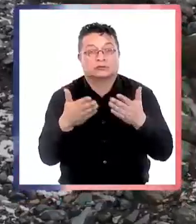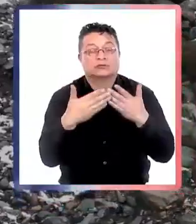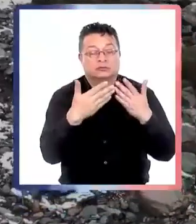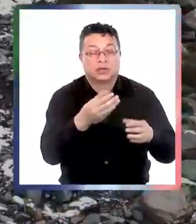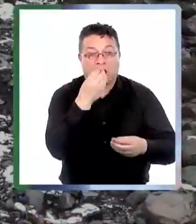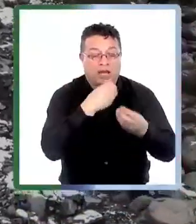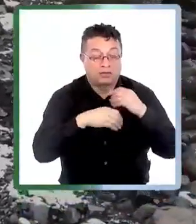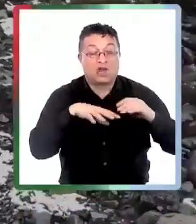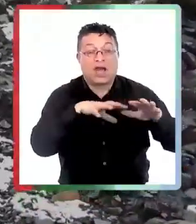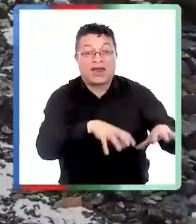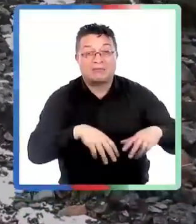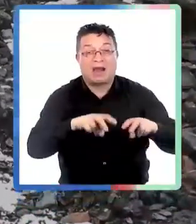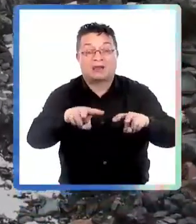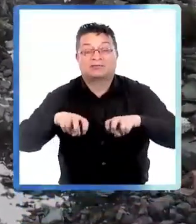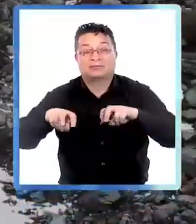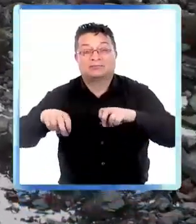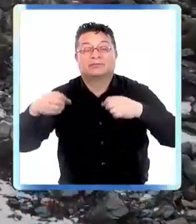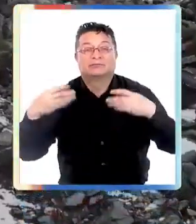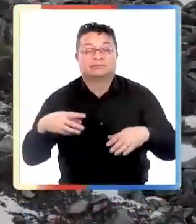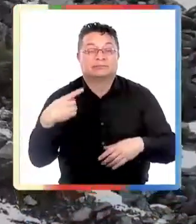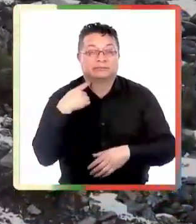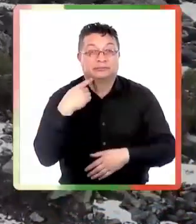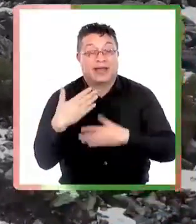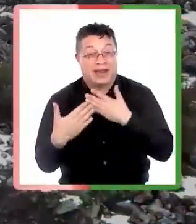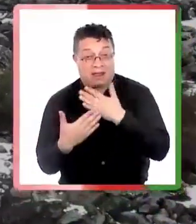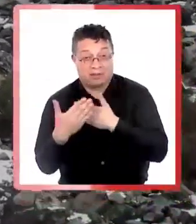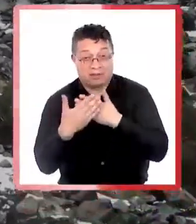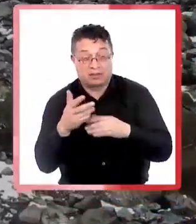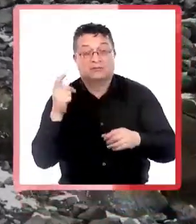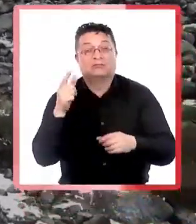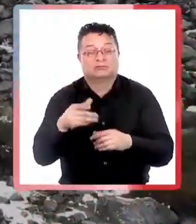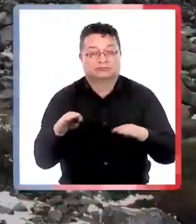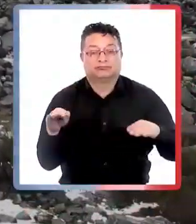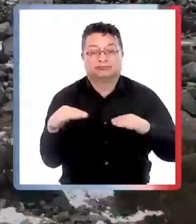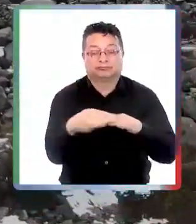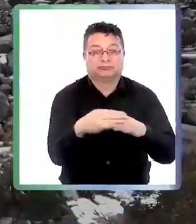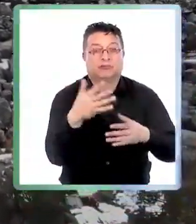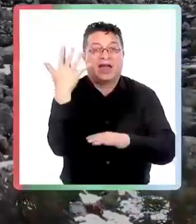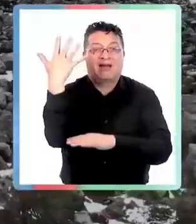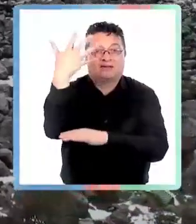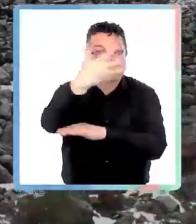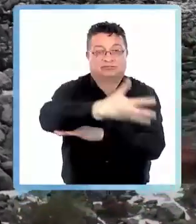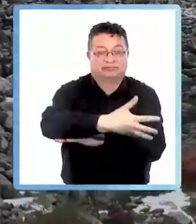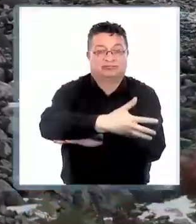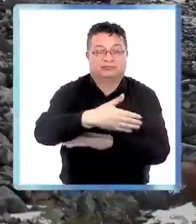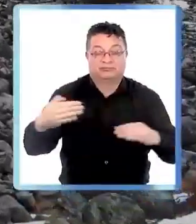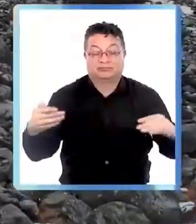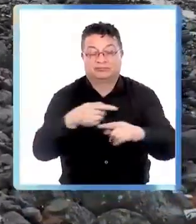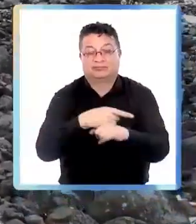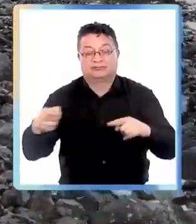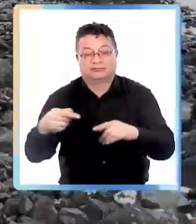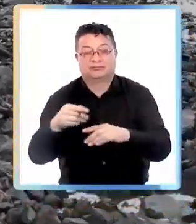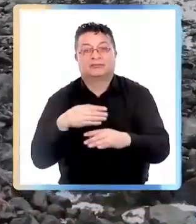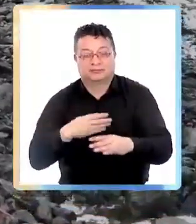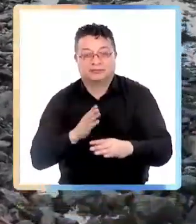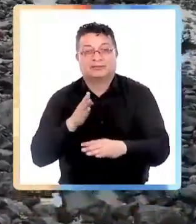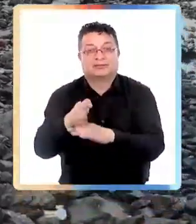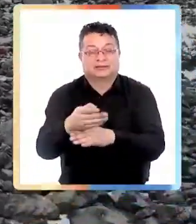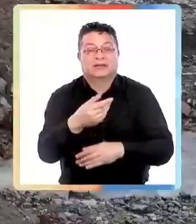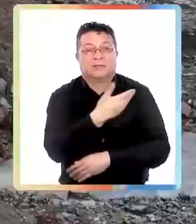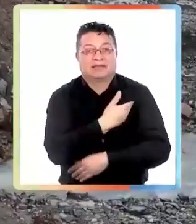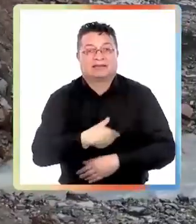comenzará la entrega de alimento animal para agricultores afectados. Por la mañana, desconocidos bloquearon con un árbol la ruta que conectaba el sector